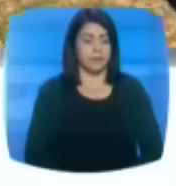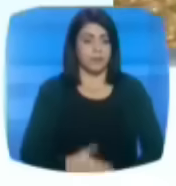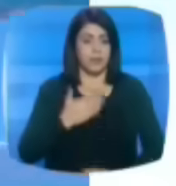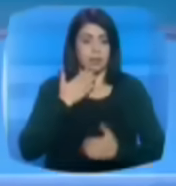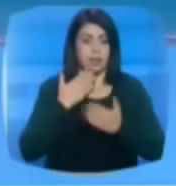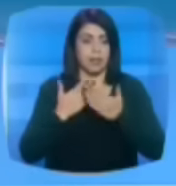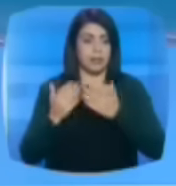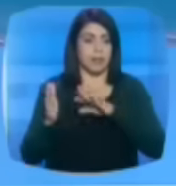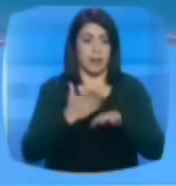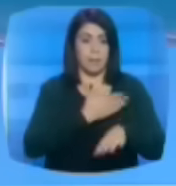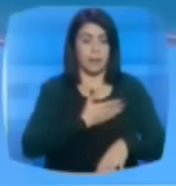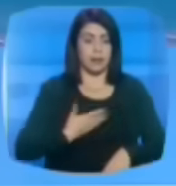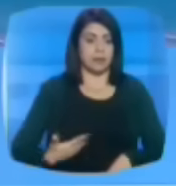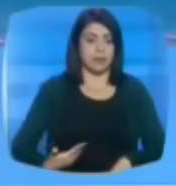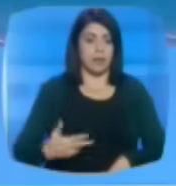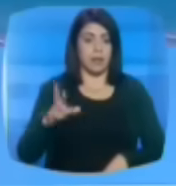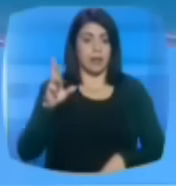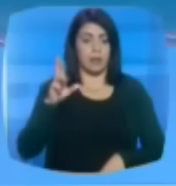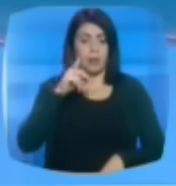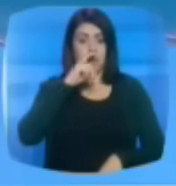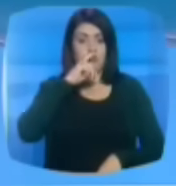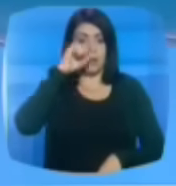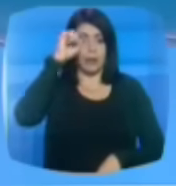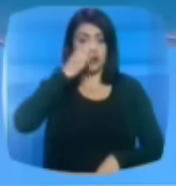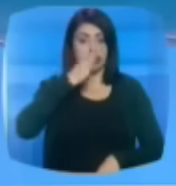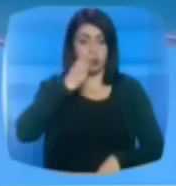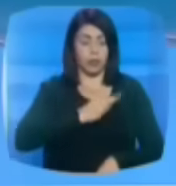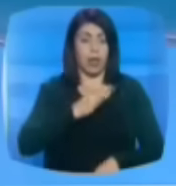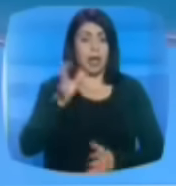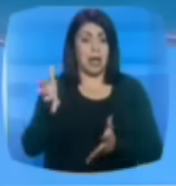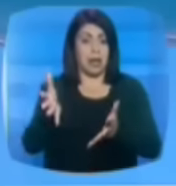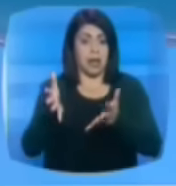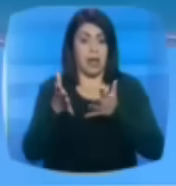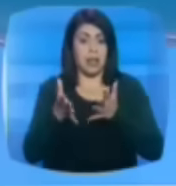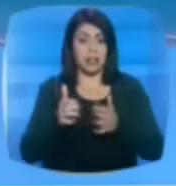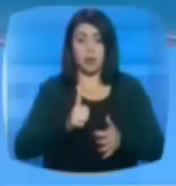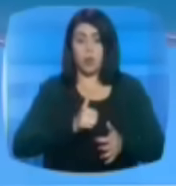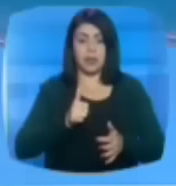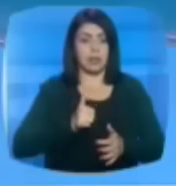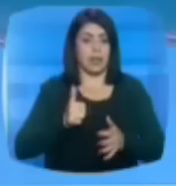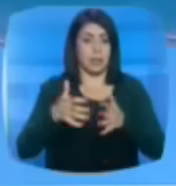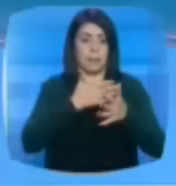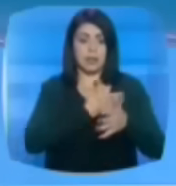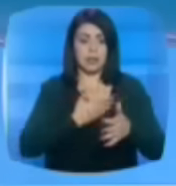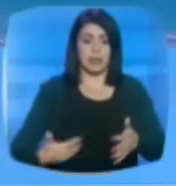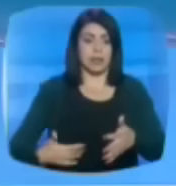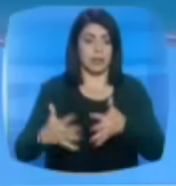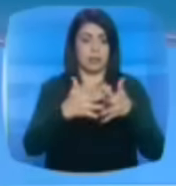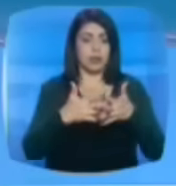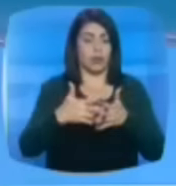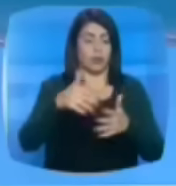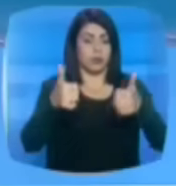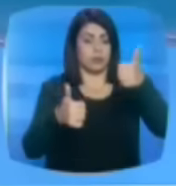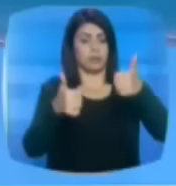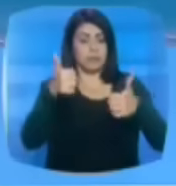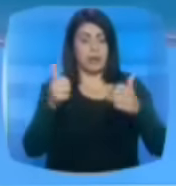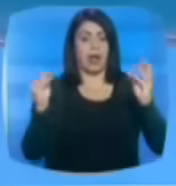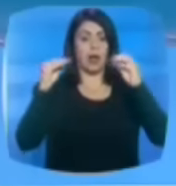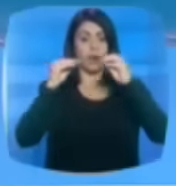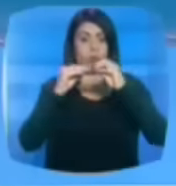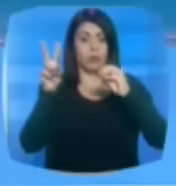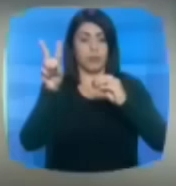Gracias, Sofía. Y el presidente de la República, Nicolás Maduro, aseguró que quien resulte electo como presidente de Estados Unidos deberá negociar con